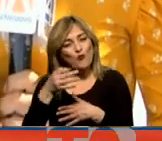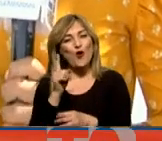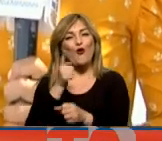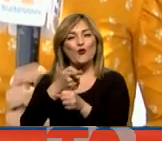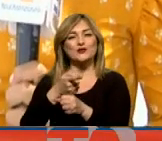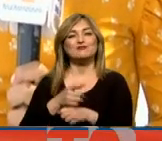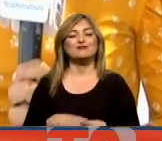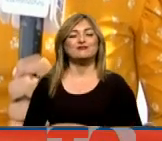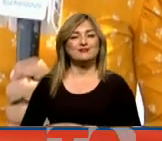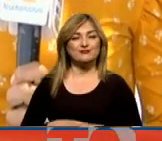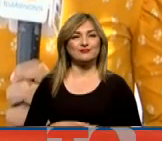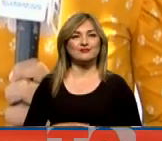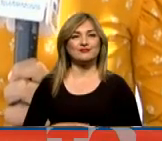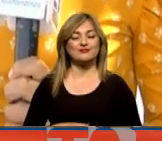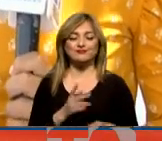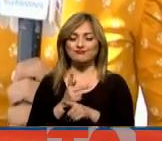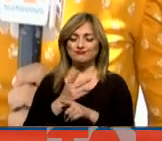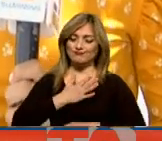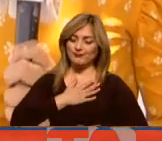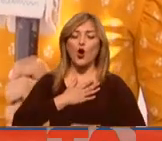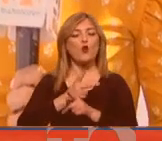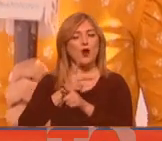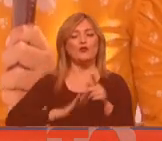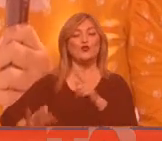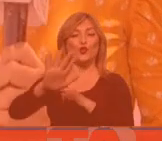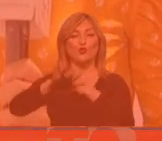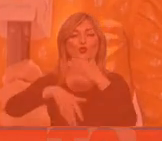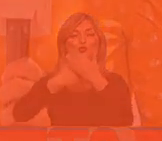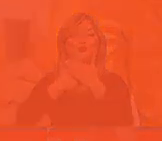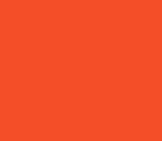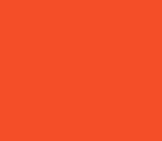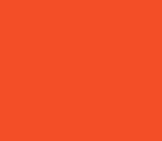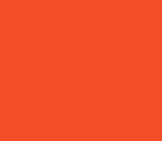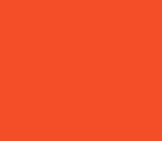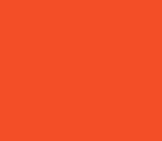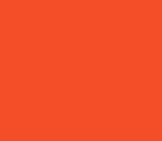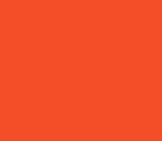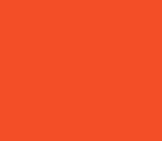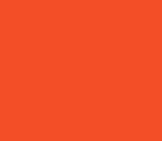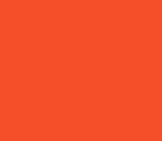disposiciones, no solamente para cuidarse usted, sino para cuidar a todos. Con esto damos paso a estudios.